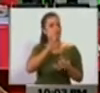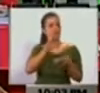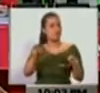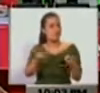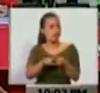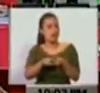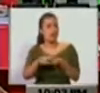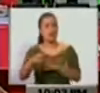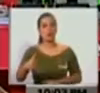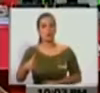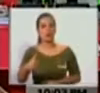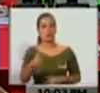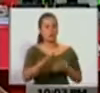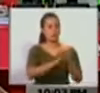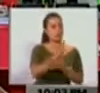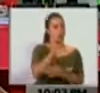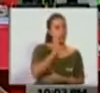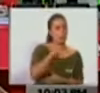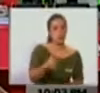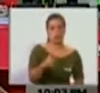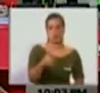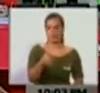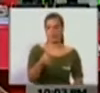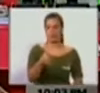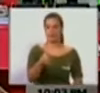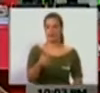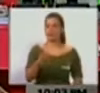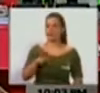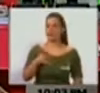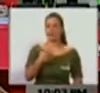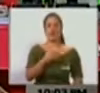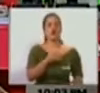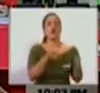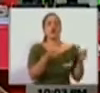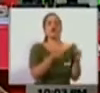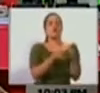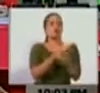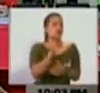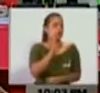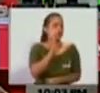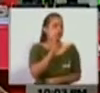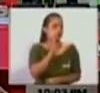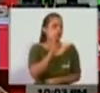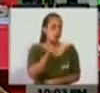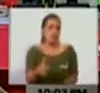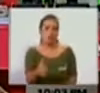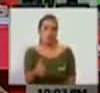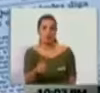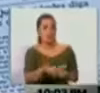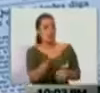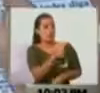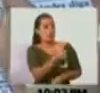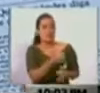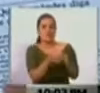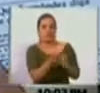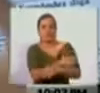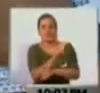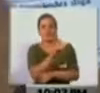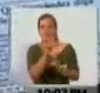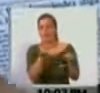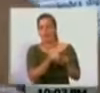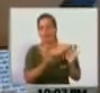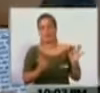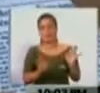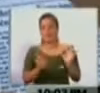Qué casualidad, vale. Nosotros pudiéramos decir aquí, soy una víctima de la muck putrefacta que se ha convertido en la política venezolana. En mi mal